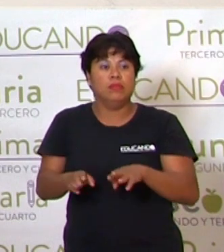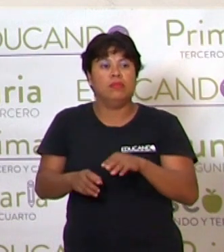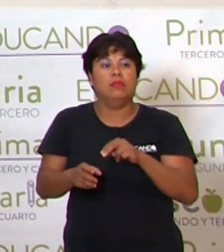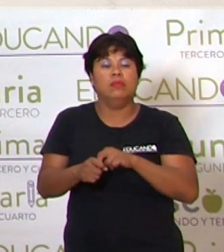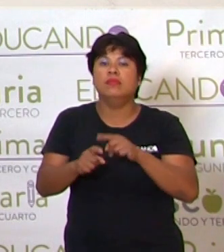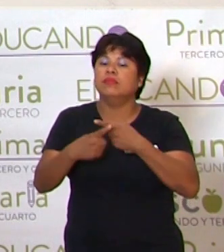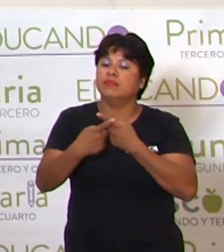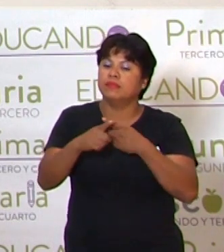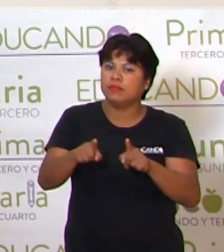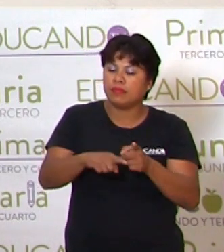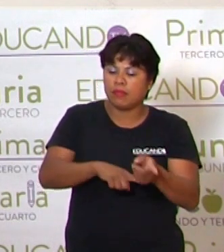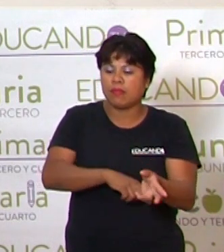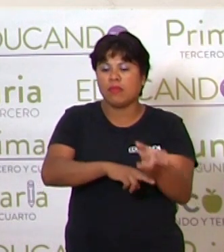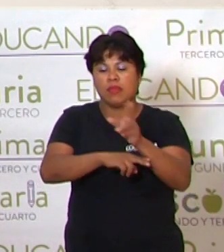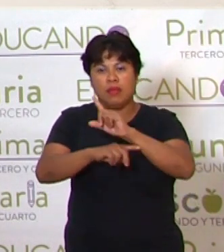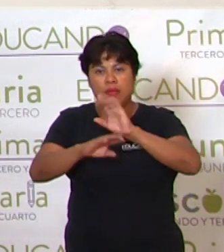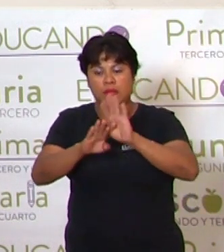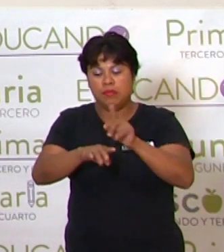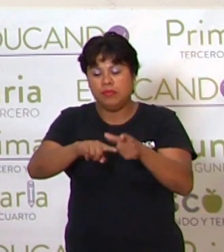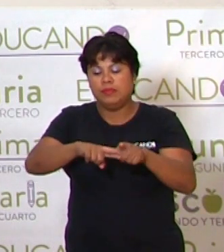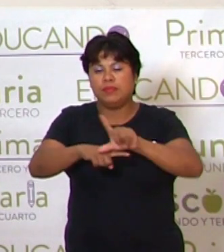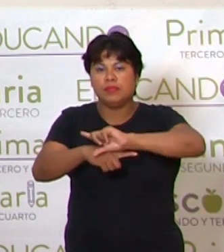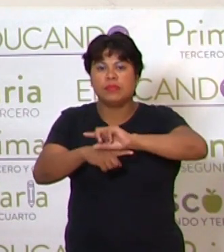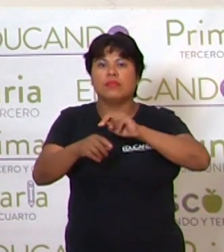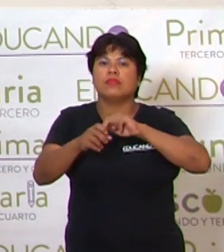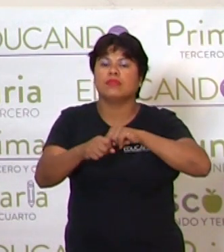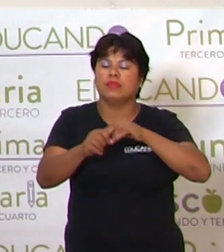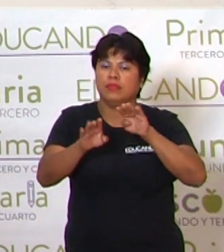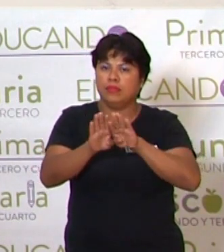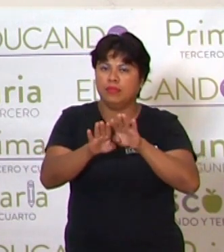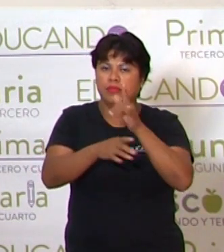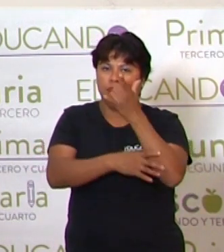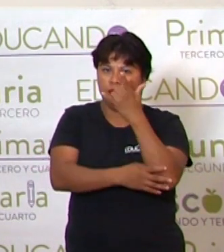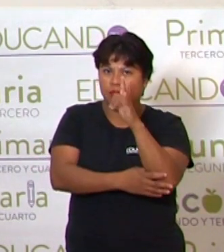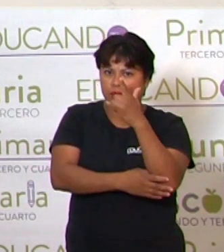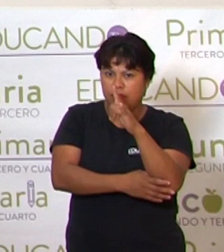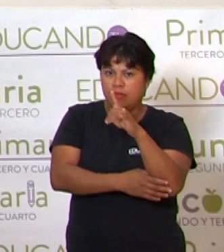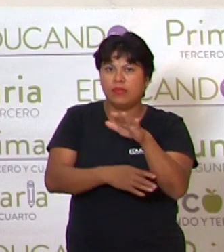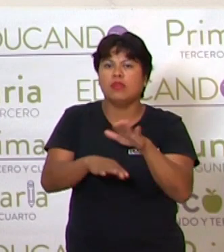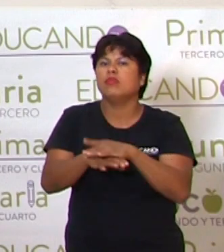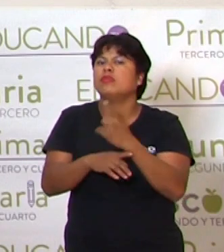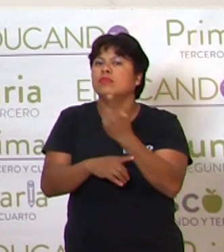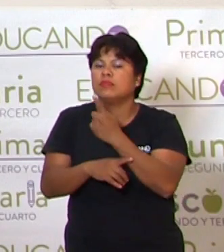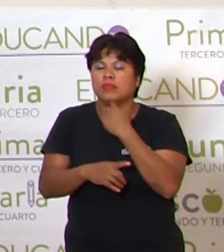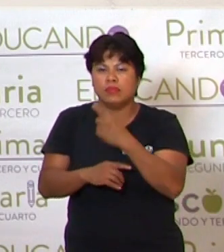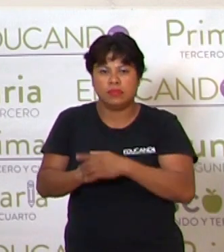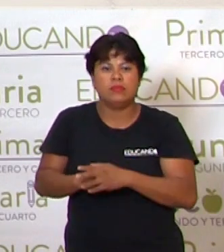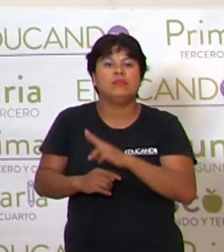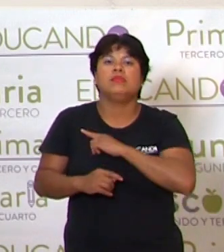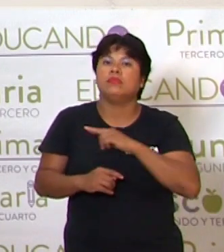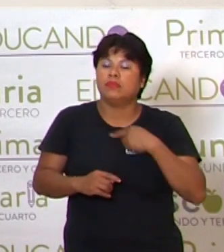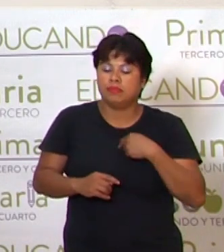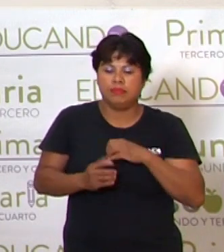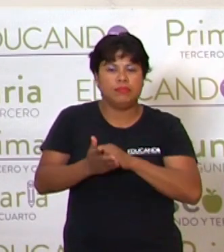sentido contrario a las manecillas del reloj. ¿Por qué decimos eso?